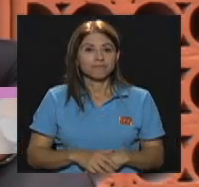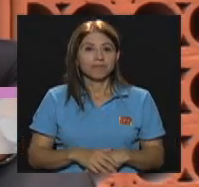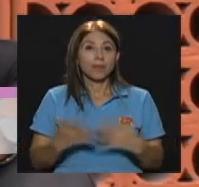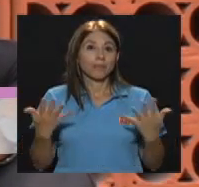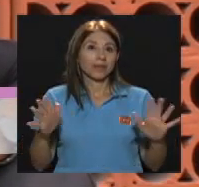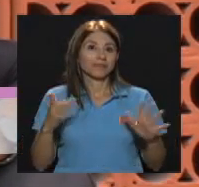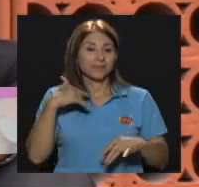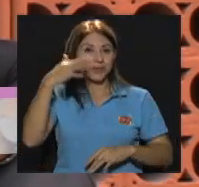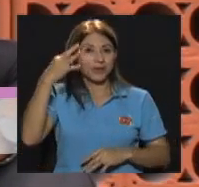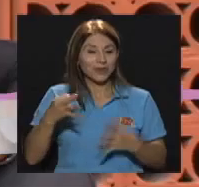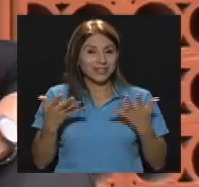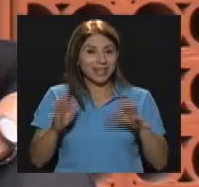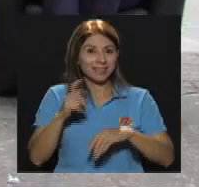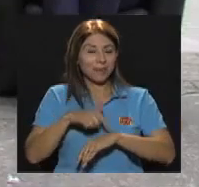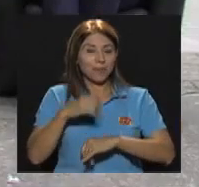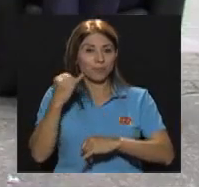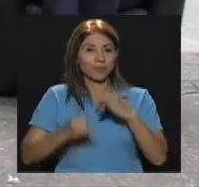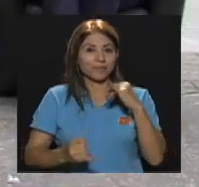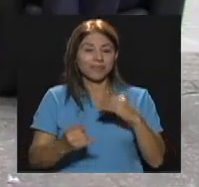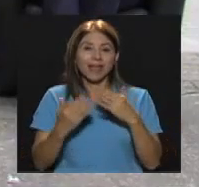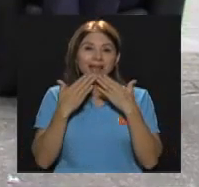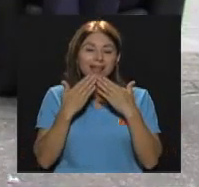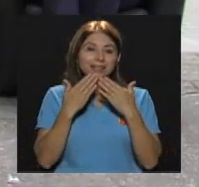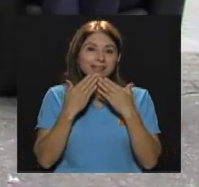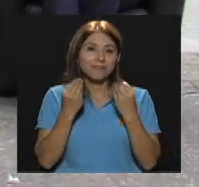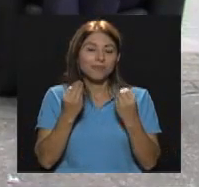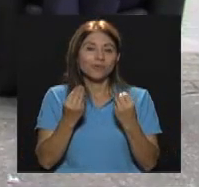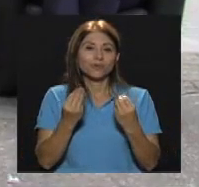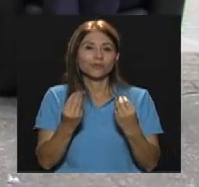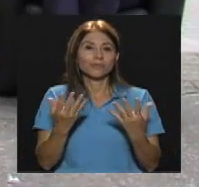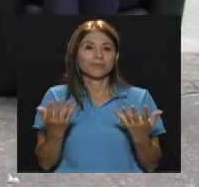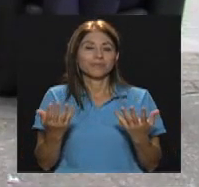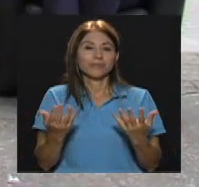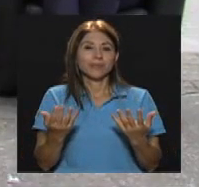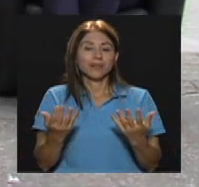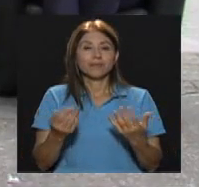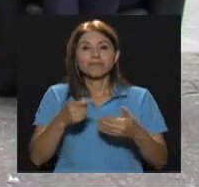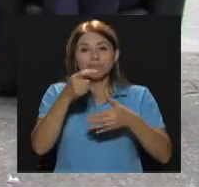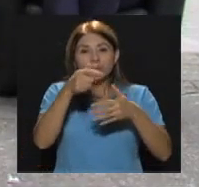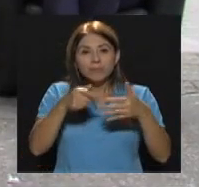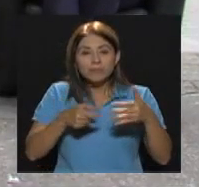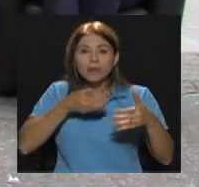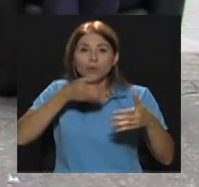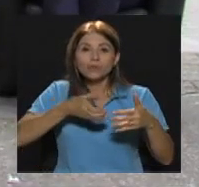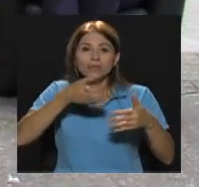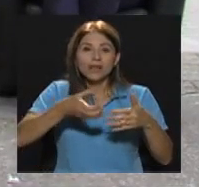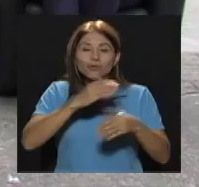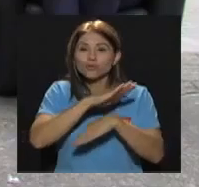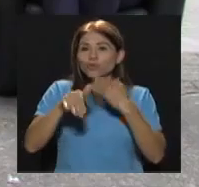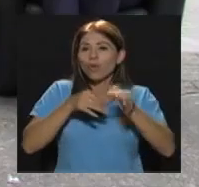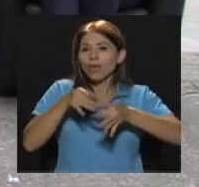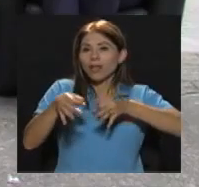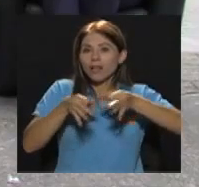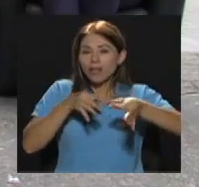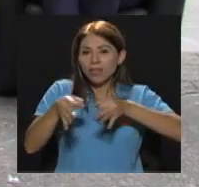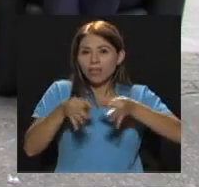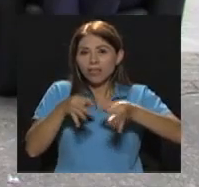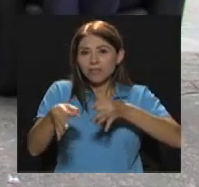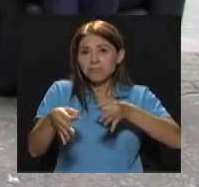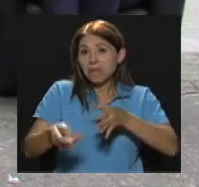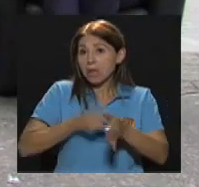ganó el tiempo. Agradecerle muchísimo pues todos estos mucho consejos gusto. Y toda esta visión que nos ofrece, que normalmente